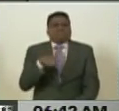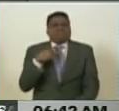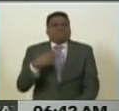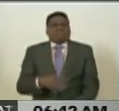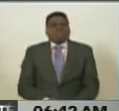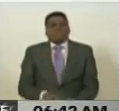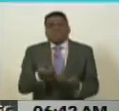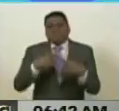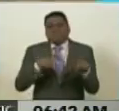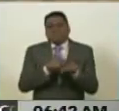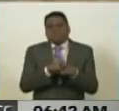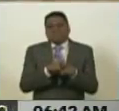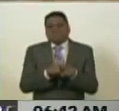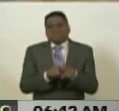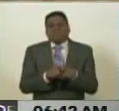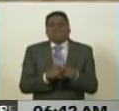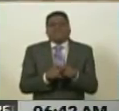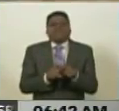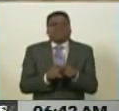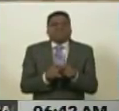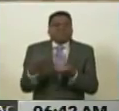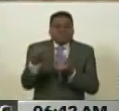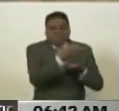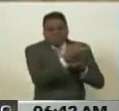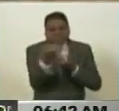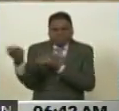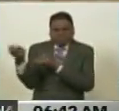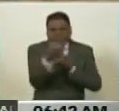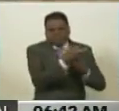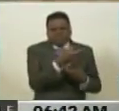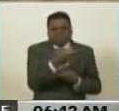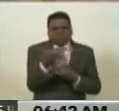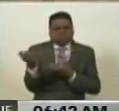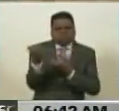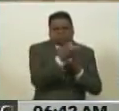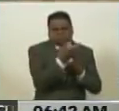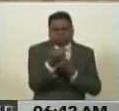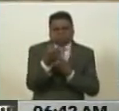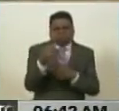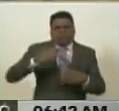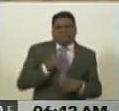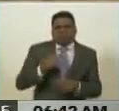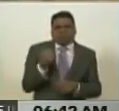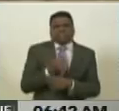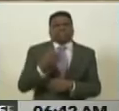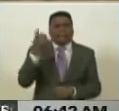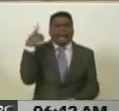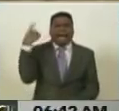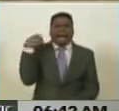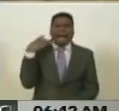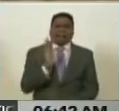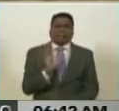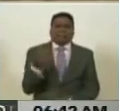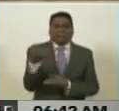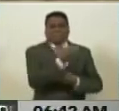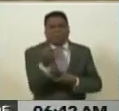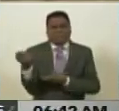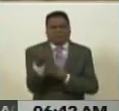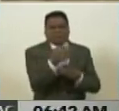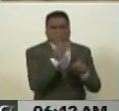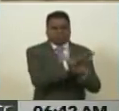ballena en los gobiernos de la cuarta república cuando salían a intentar reclamar para que las pensiones fueran dignas. Desde que comenzó la política de la revolución de